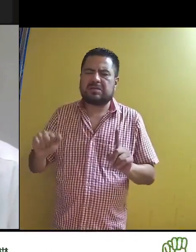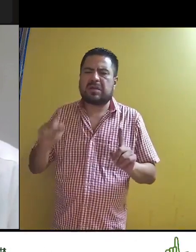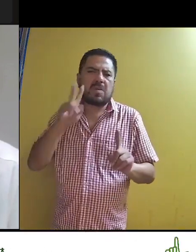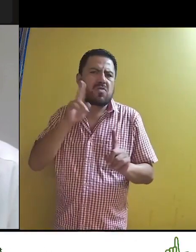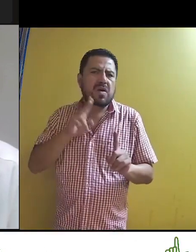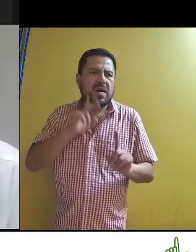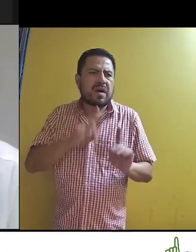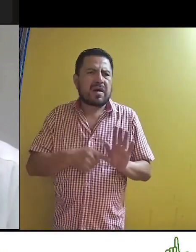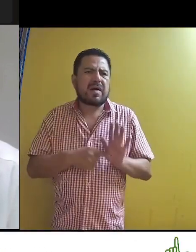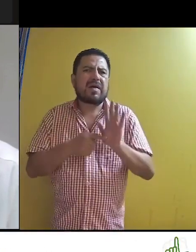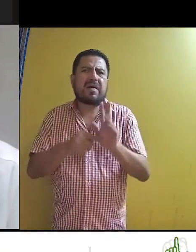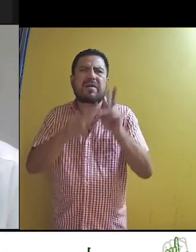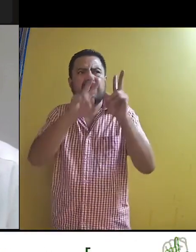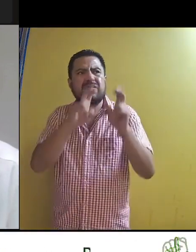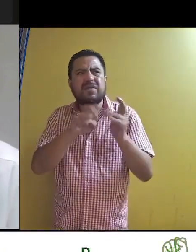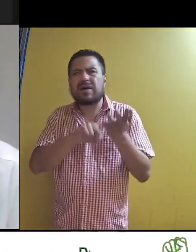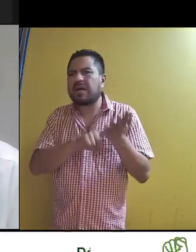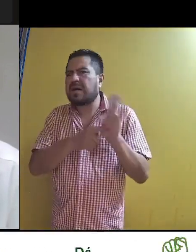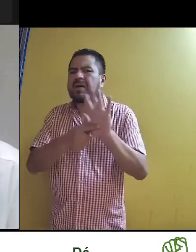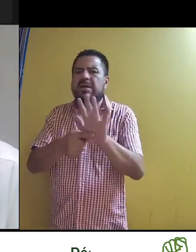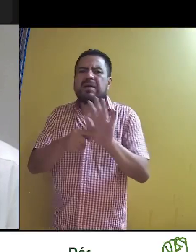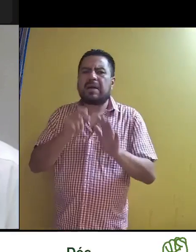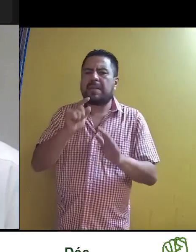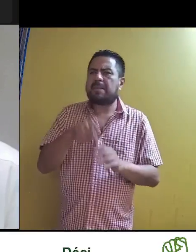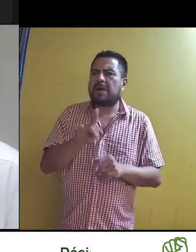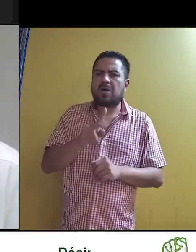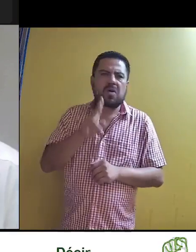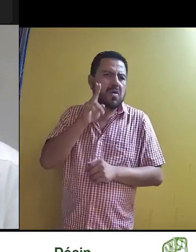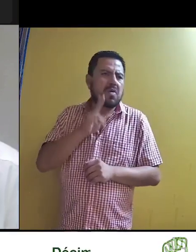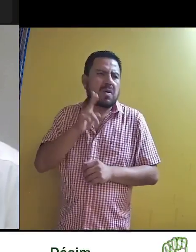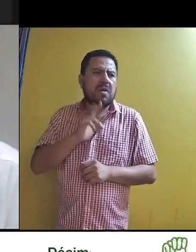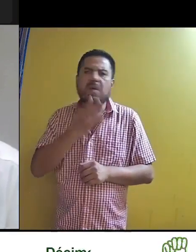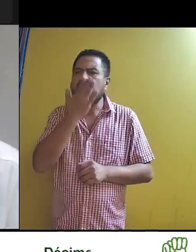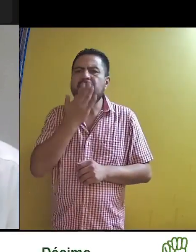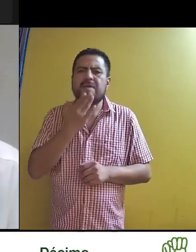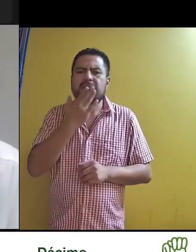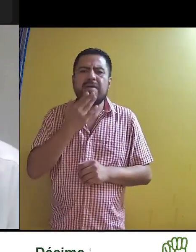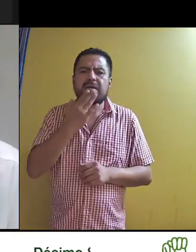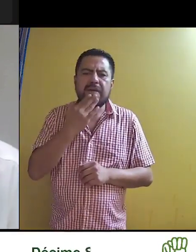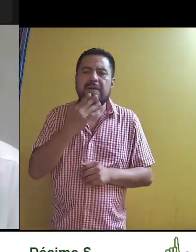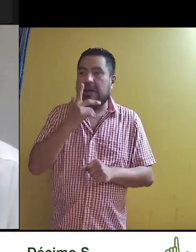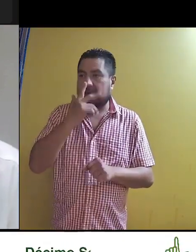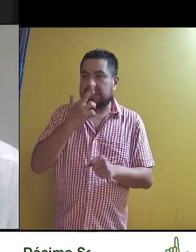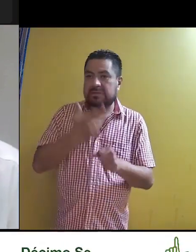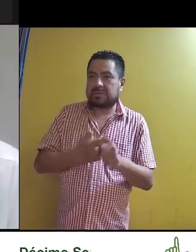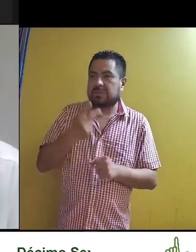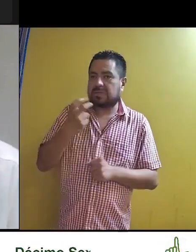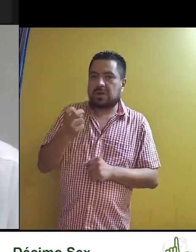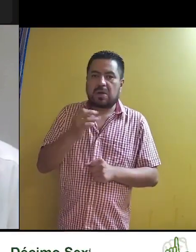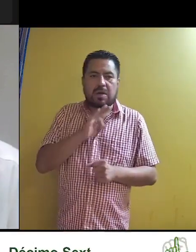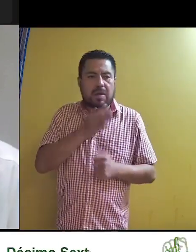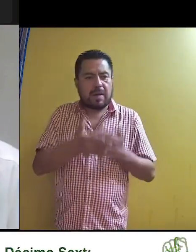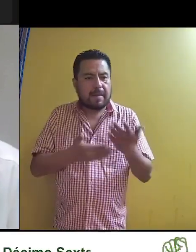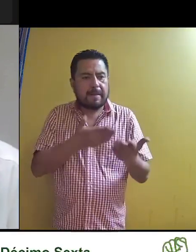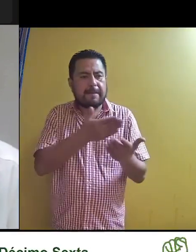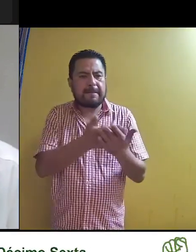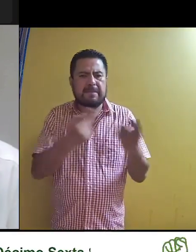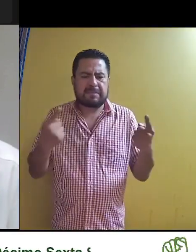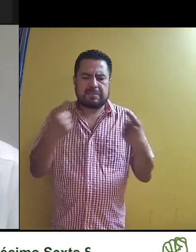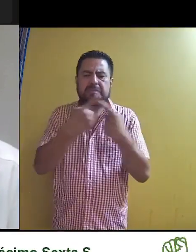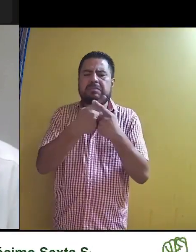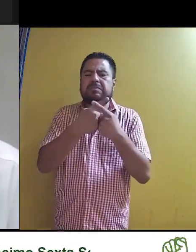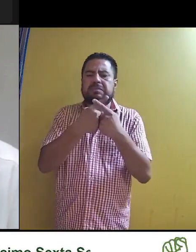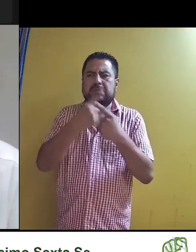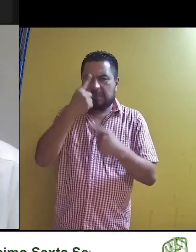pruebas de descargo ofrecidas y admitidas, pero no valoradas, sin que la responsable aportara contraindicios